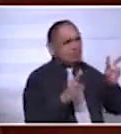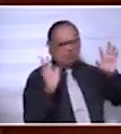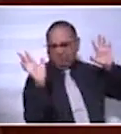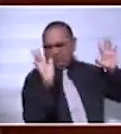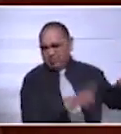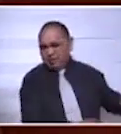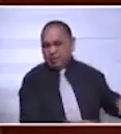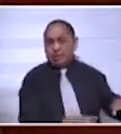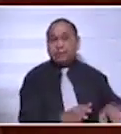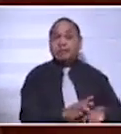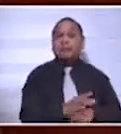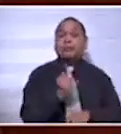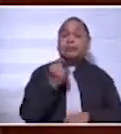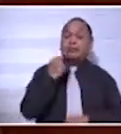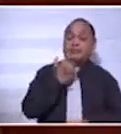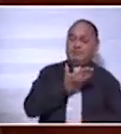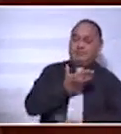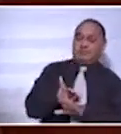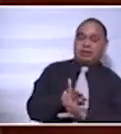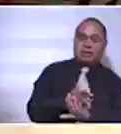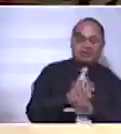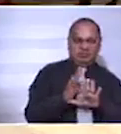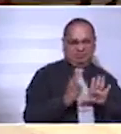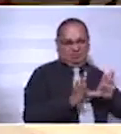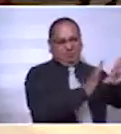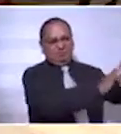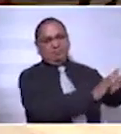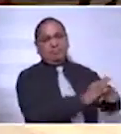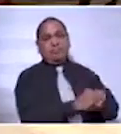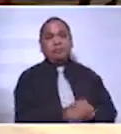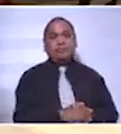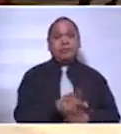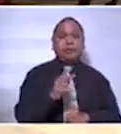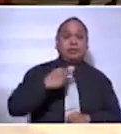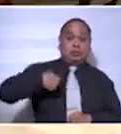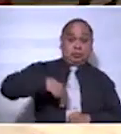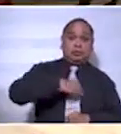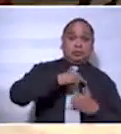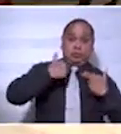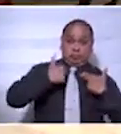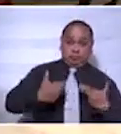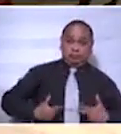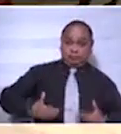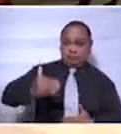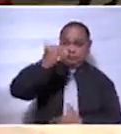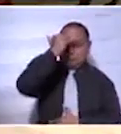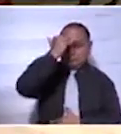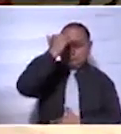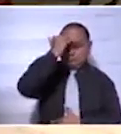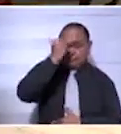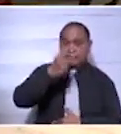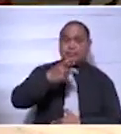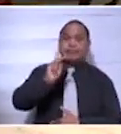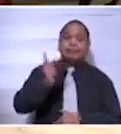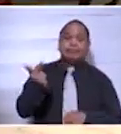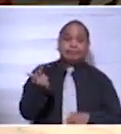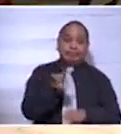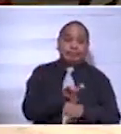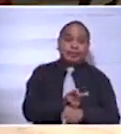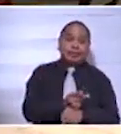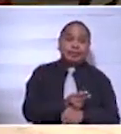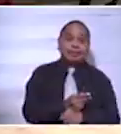este gobierno sin conocerlo. Entonces yo creo que, pero sí nos conocía como seres humanos y además sabía cuánto lo habíamos